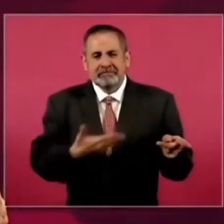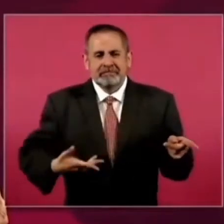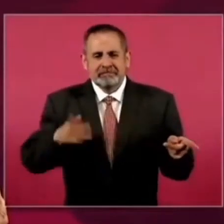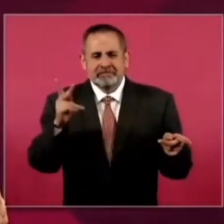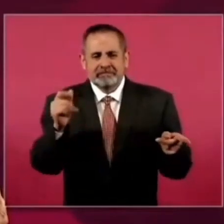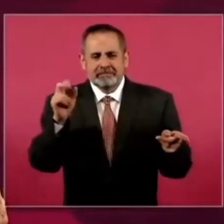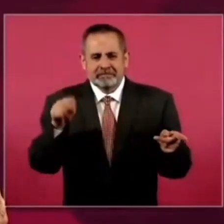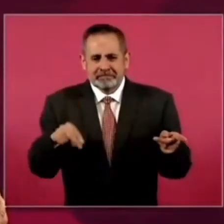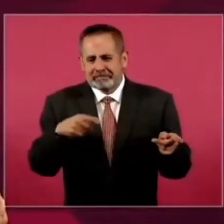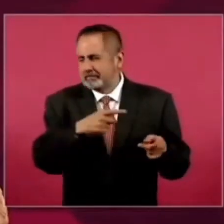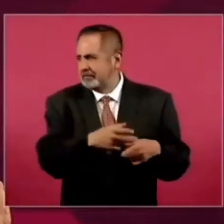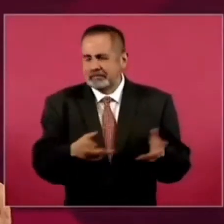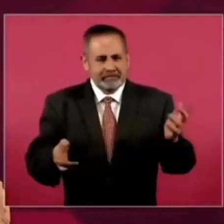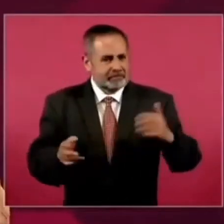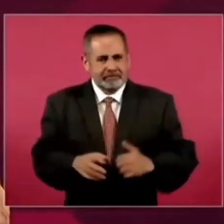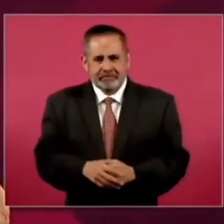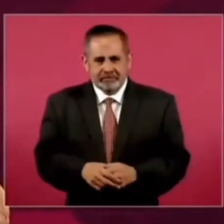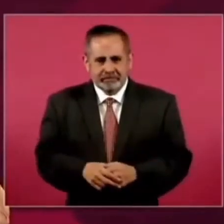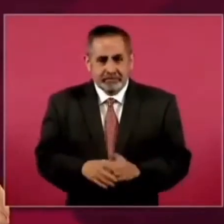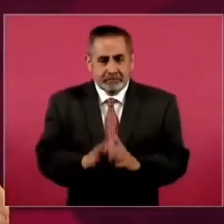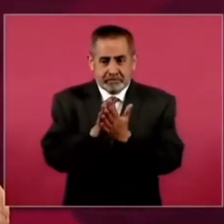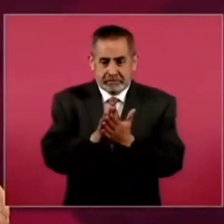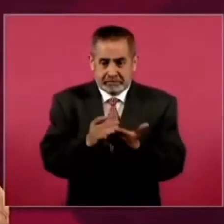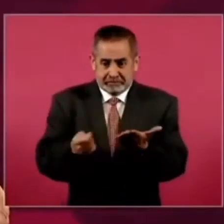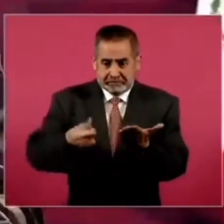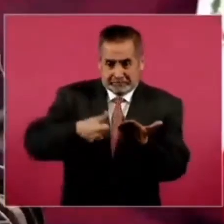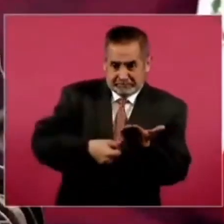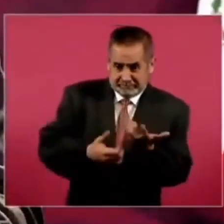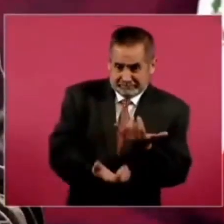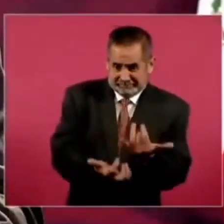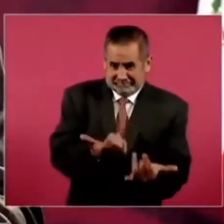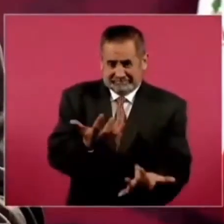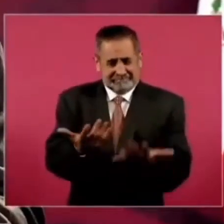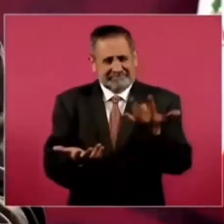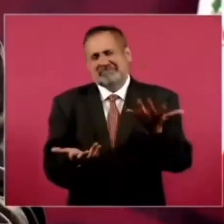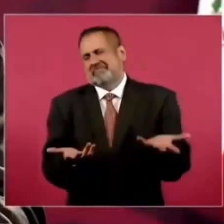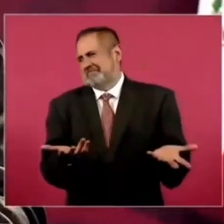PAN, y quemar libros.